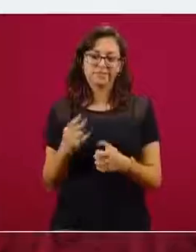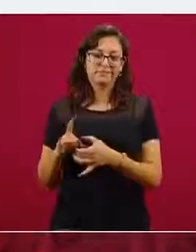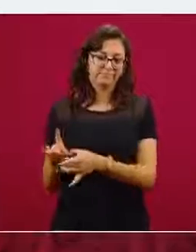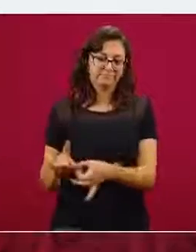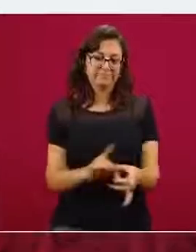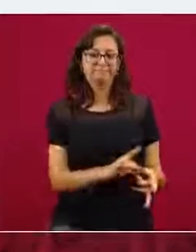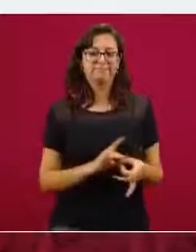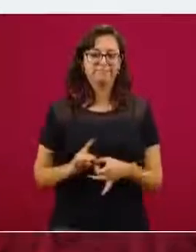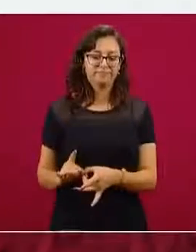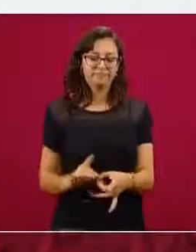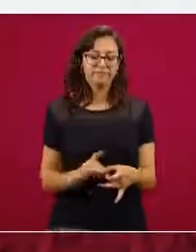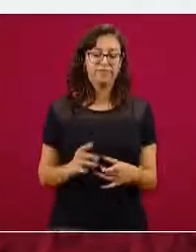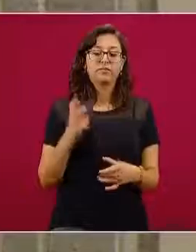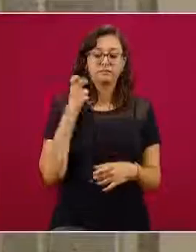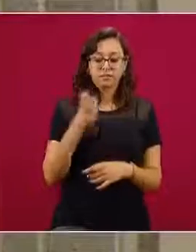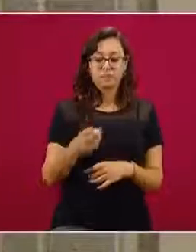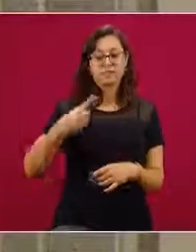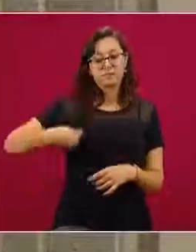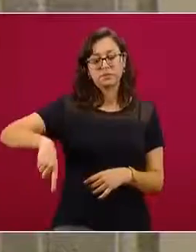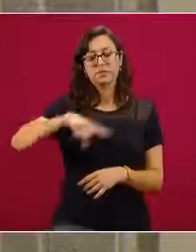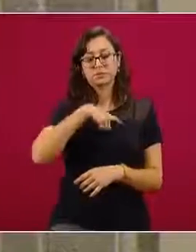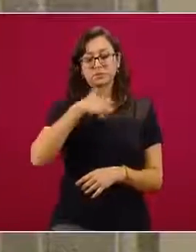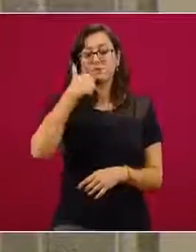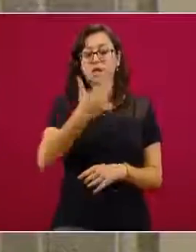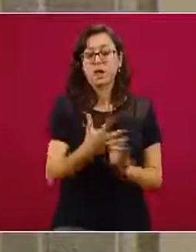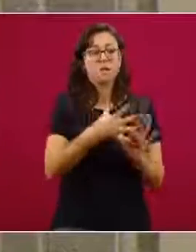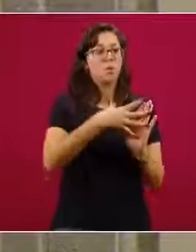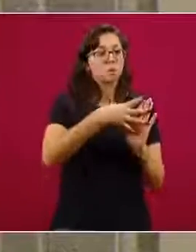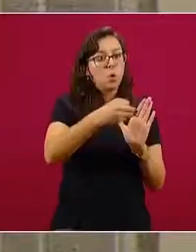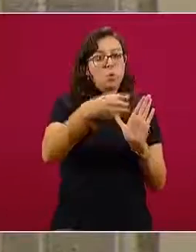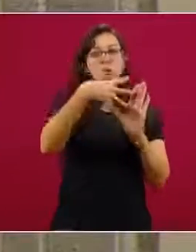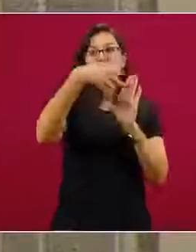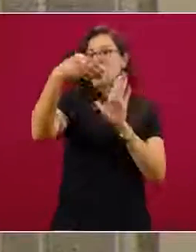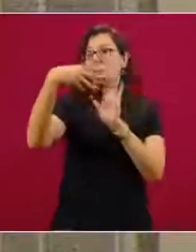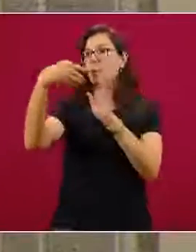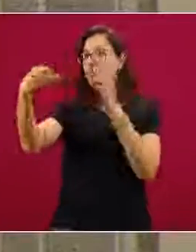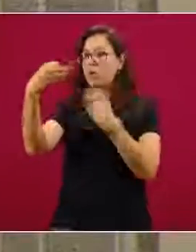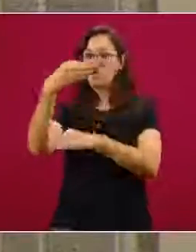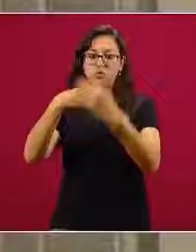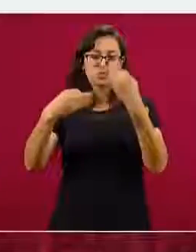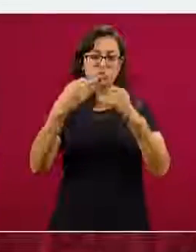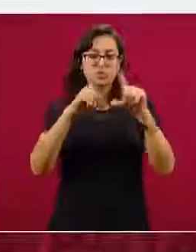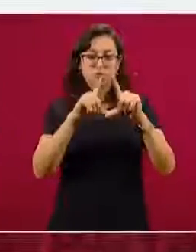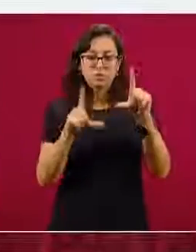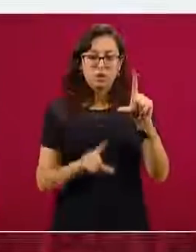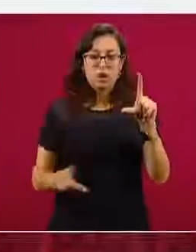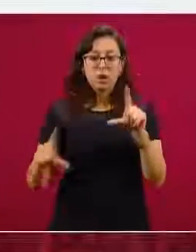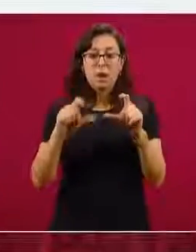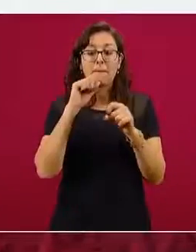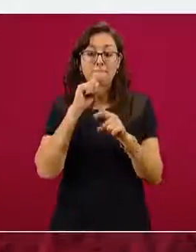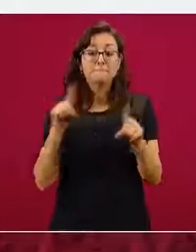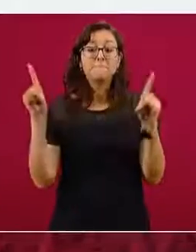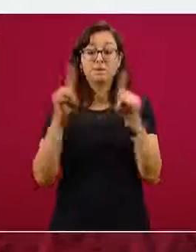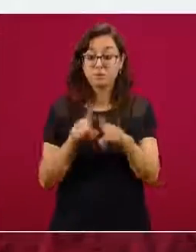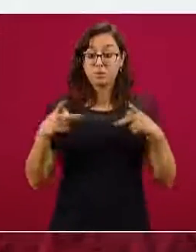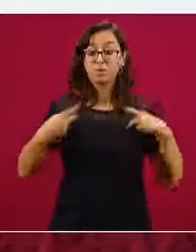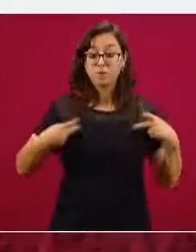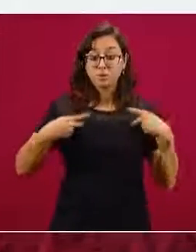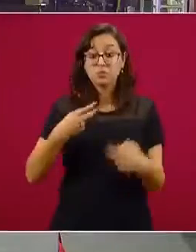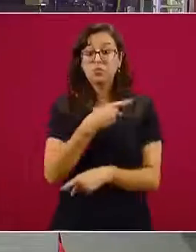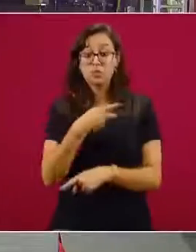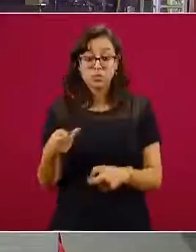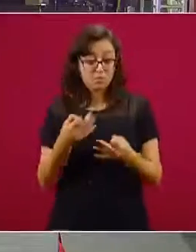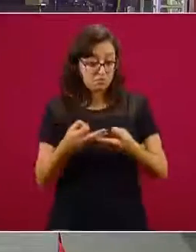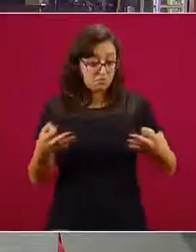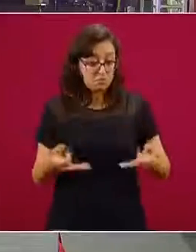rico. Y lo que buscamos es justo replicar esto. Y además, al generar suelo para las familias de menores ingresos, lo que